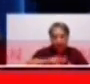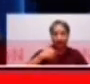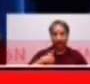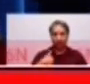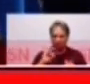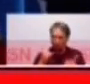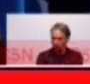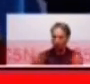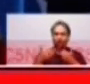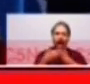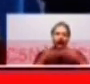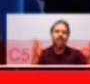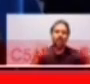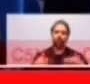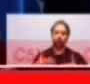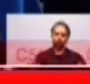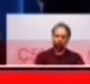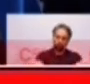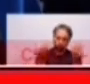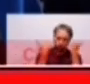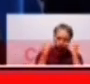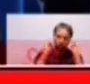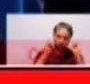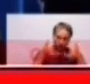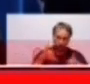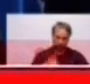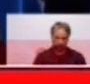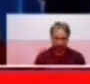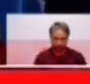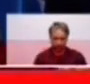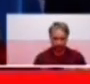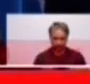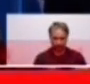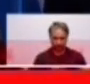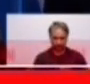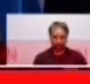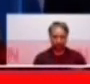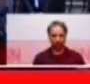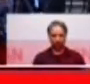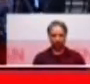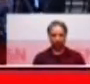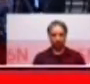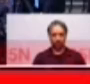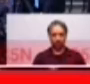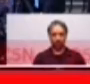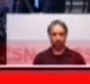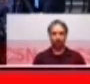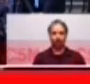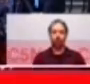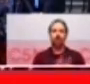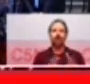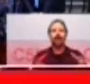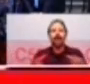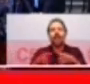comprar tan pocas cosas y éramos creo que 10 personas en el supermercado no parecía es una previa de fiestas que generalmente se vive o estábamos